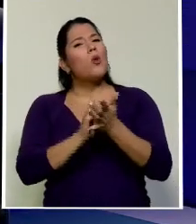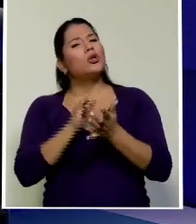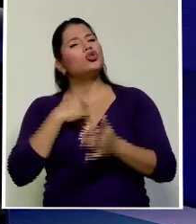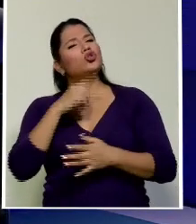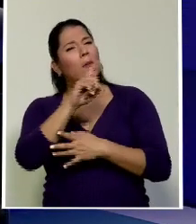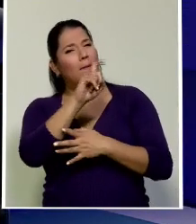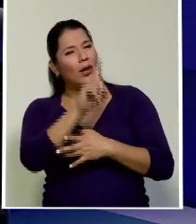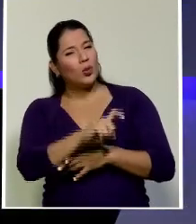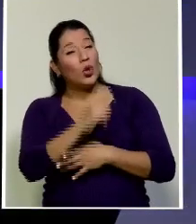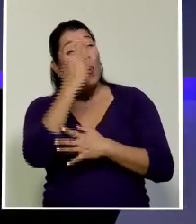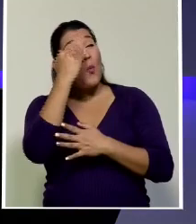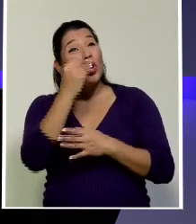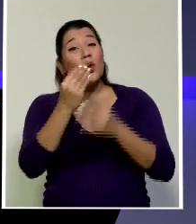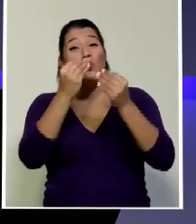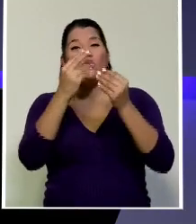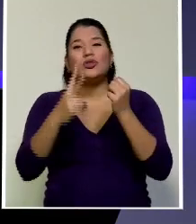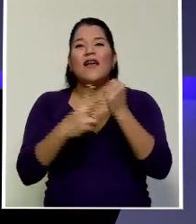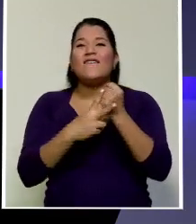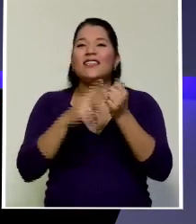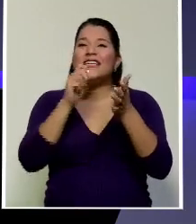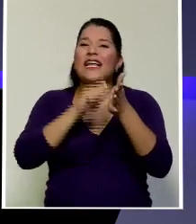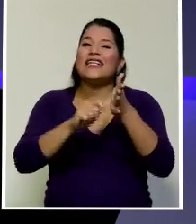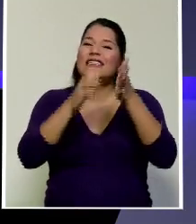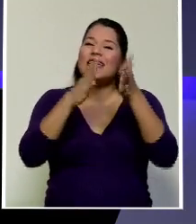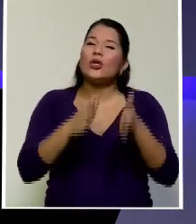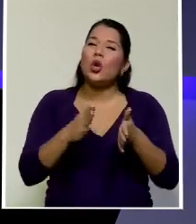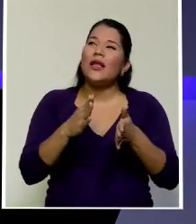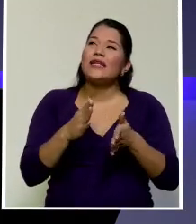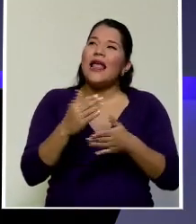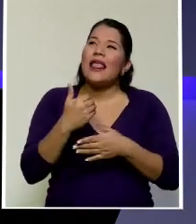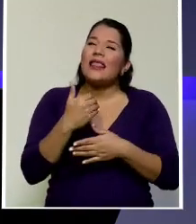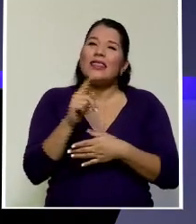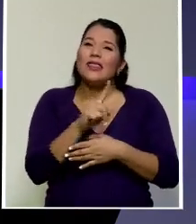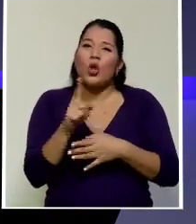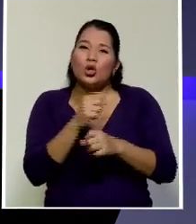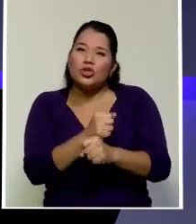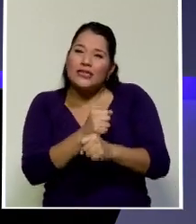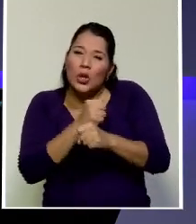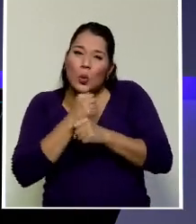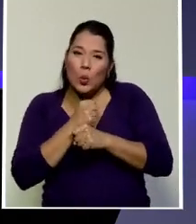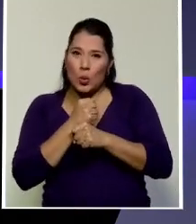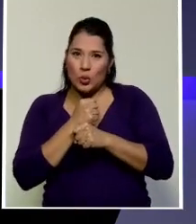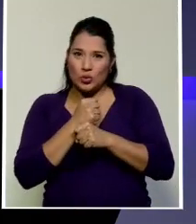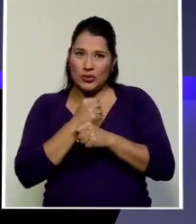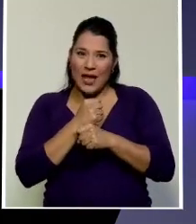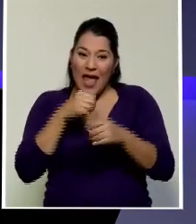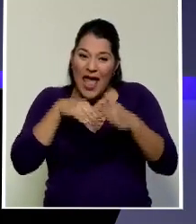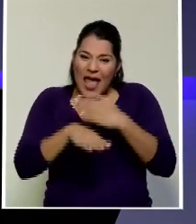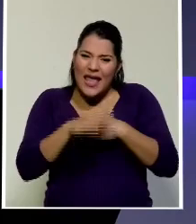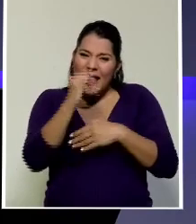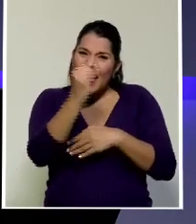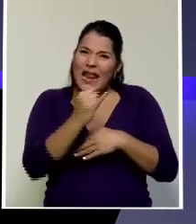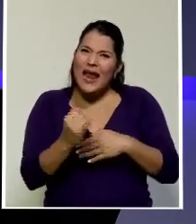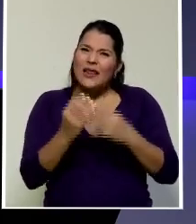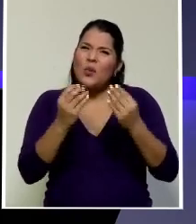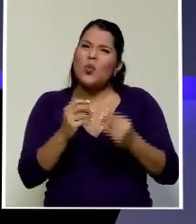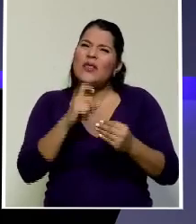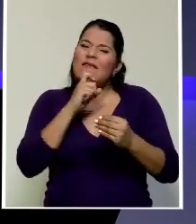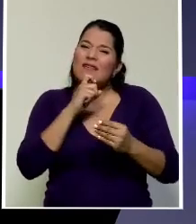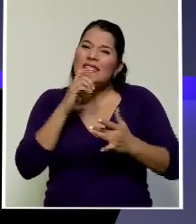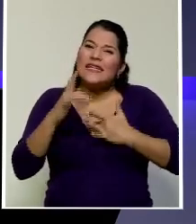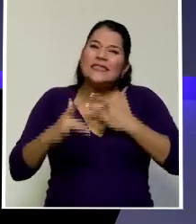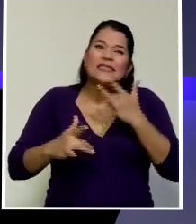escritores tienen una inseguridad. En el arte en general, claro, es muy difícil sentir que uno llegó a algún